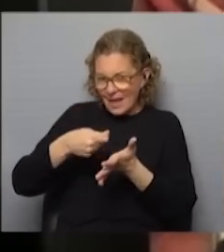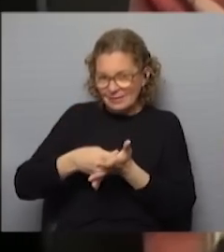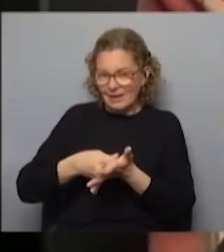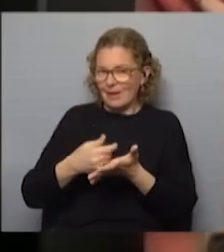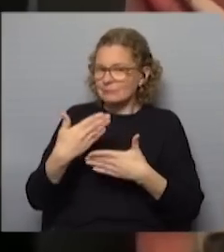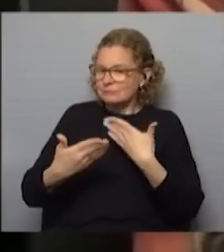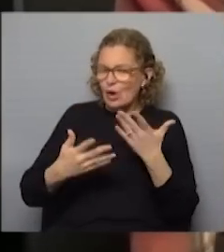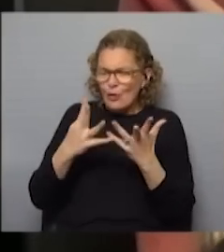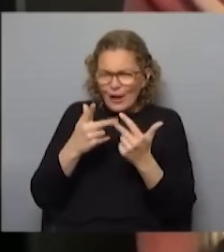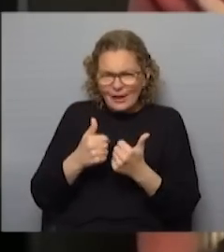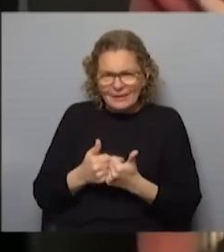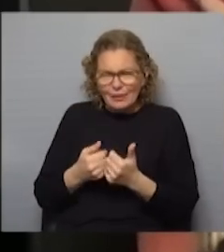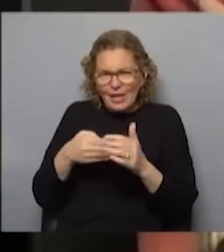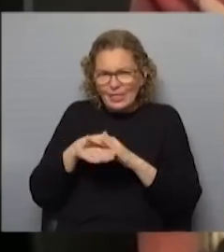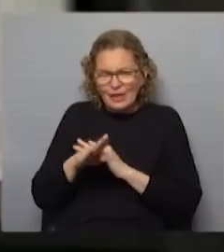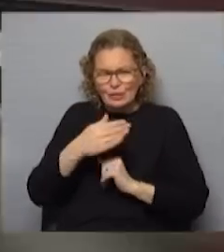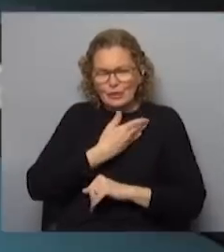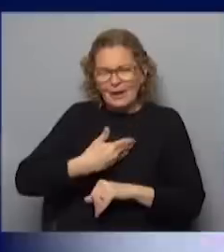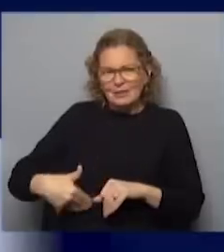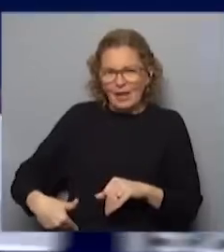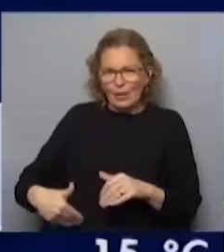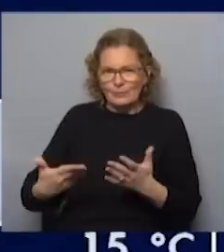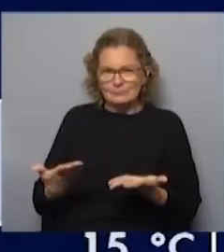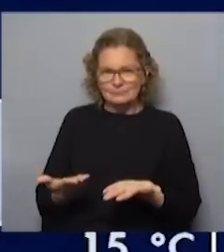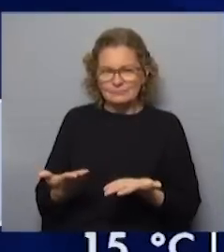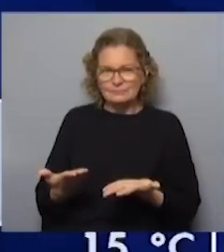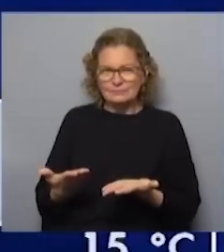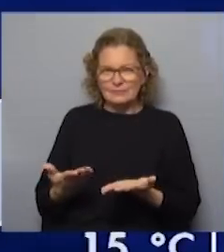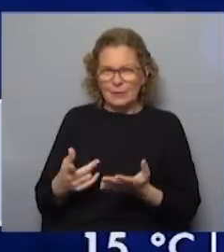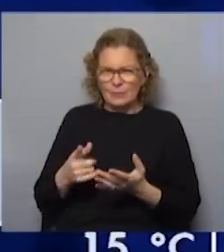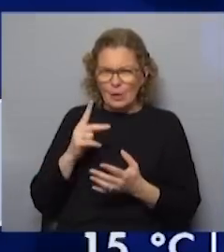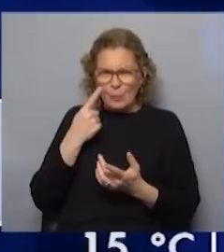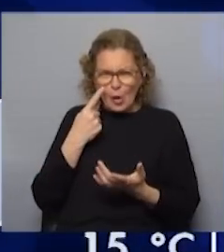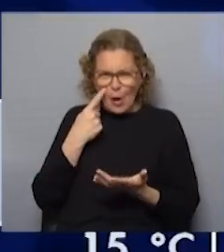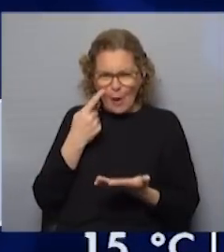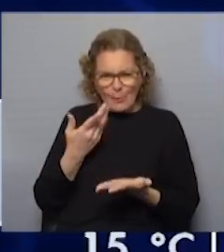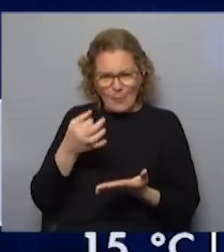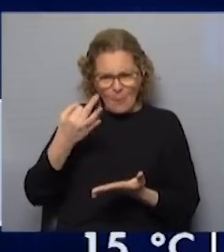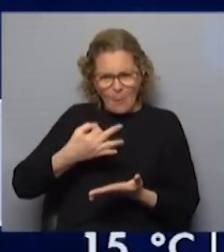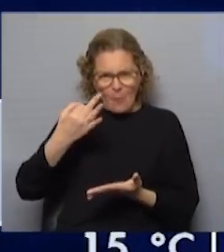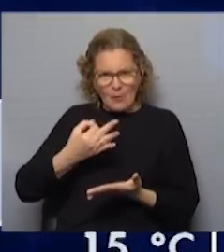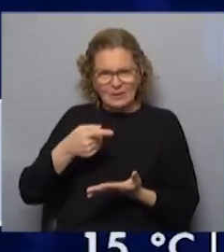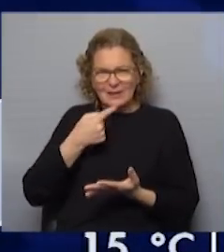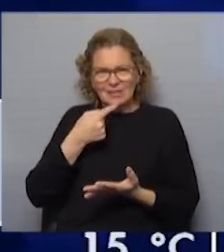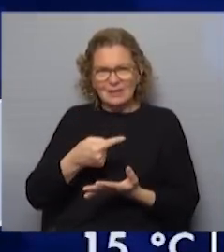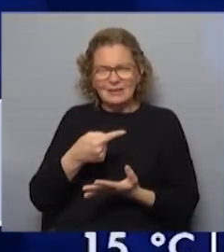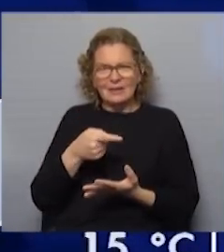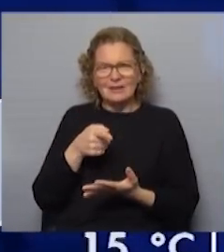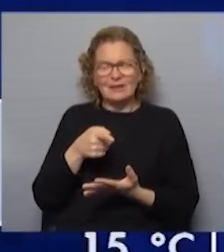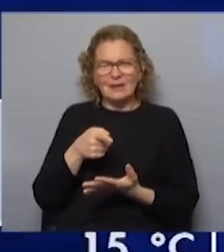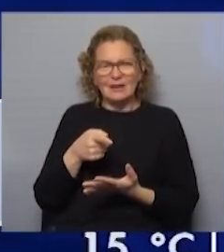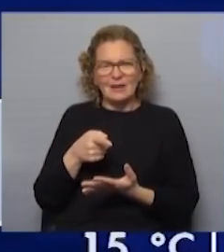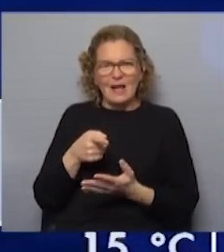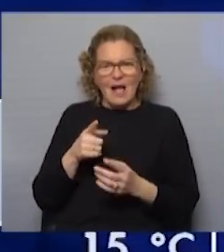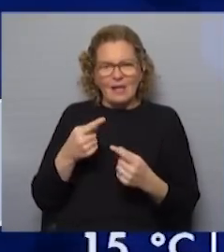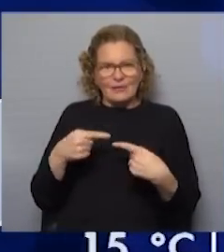era una organización dentro del estado es contundente la evidencia obtenida en cuanto a que efectivamente se